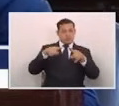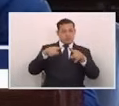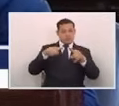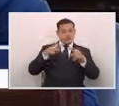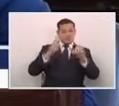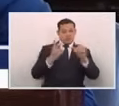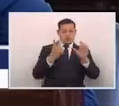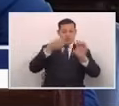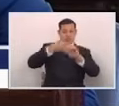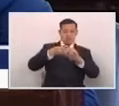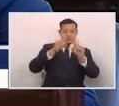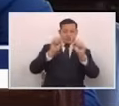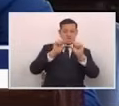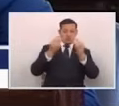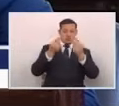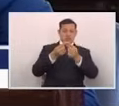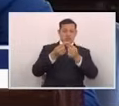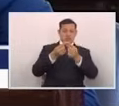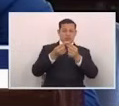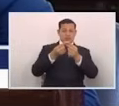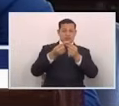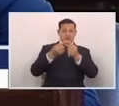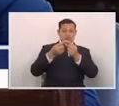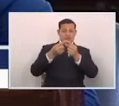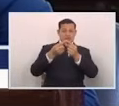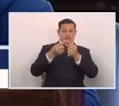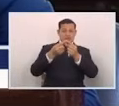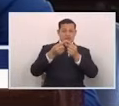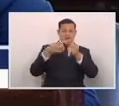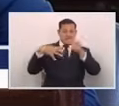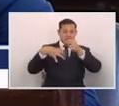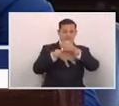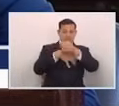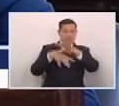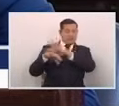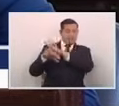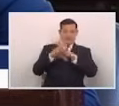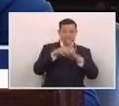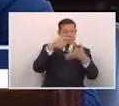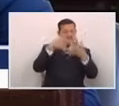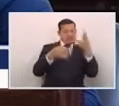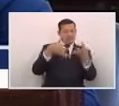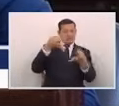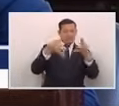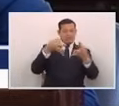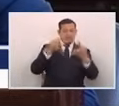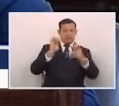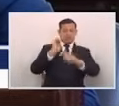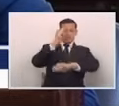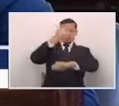de ratas, donde aquí quien le daba la gana traía la ley que le daba la gana,